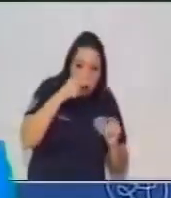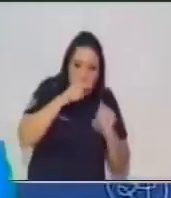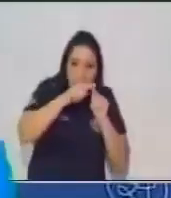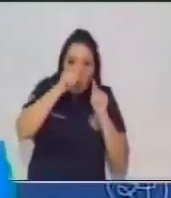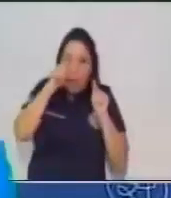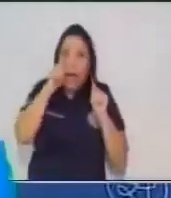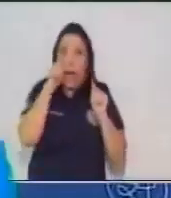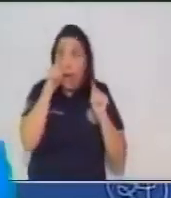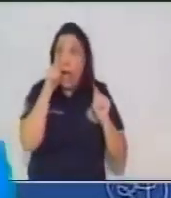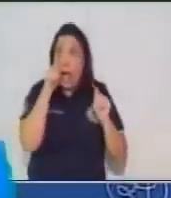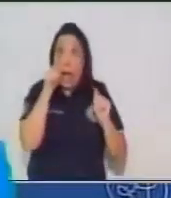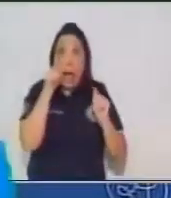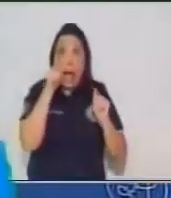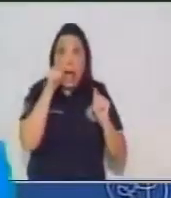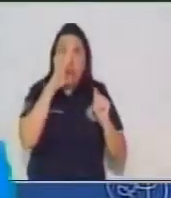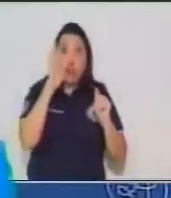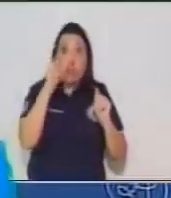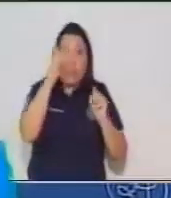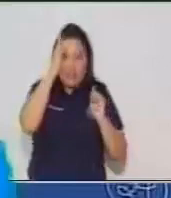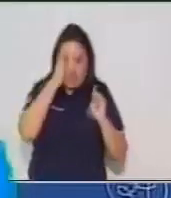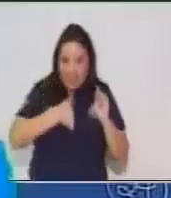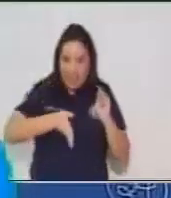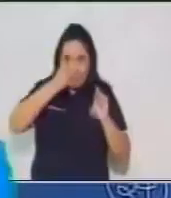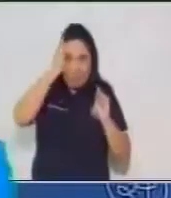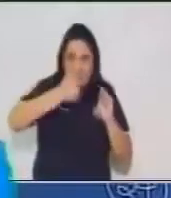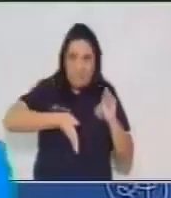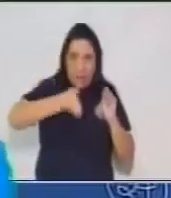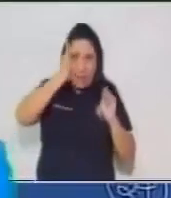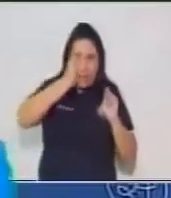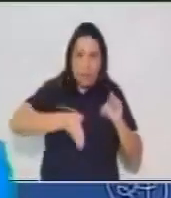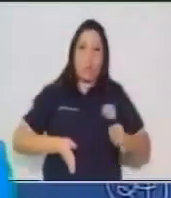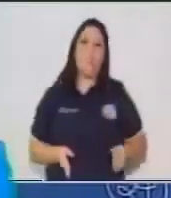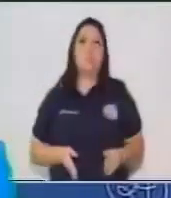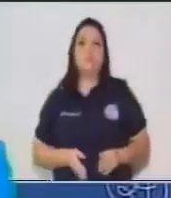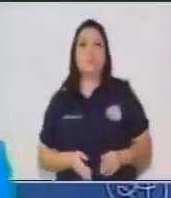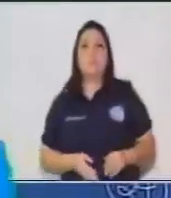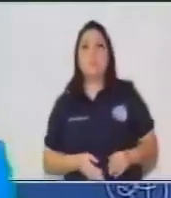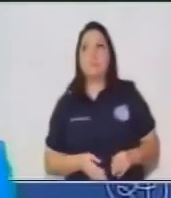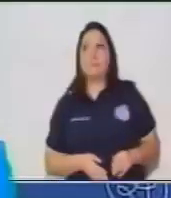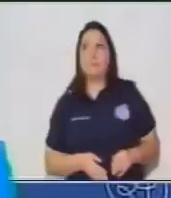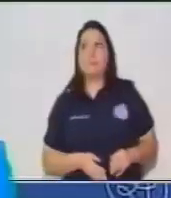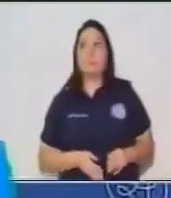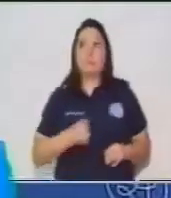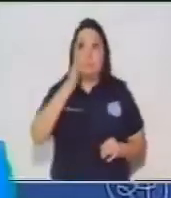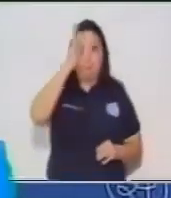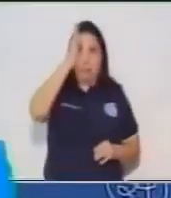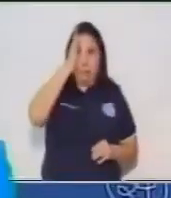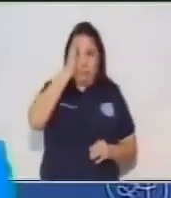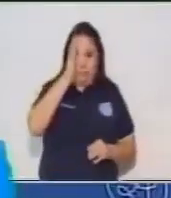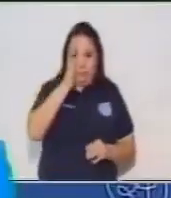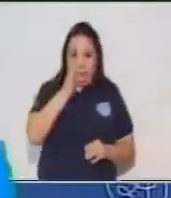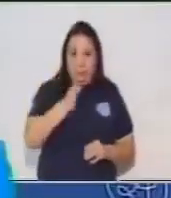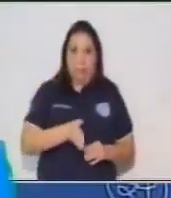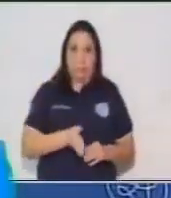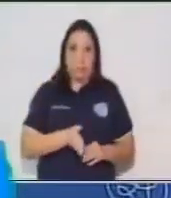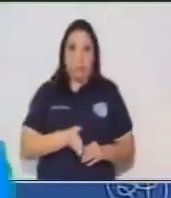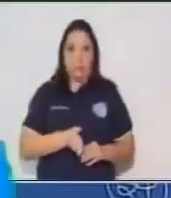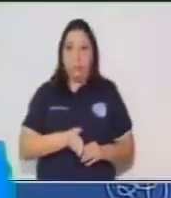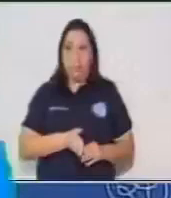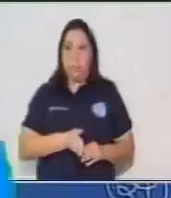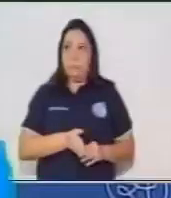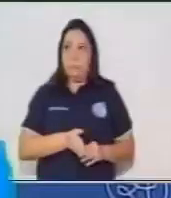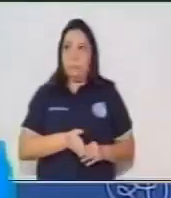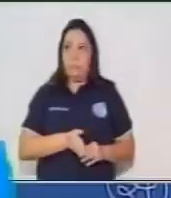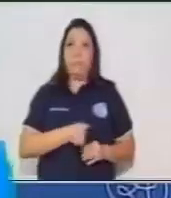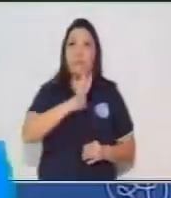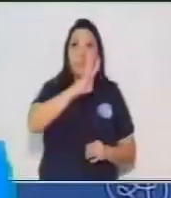nuestro transportador y está justo al medio. Acá en medio, si mi ángulo